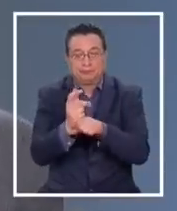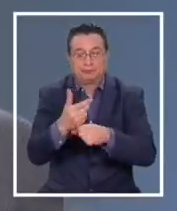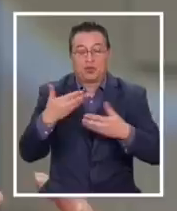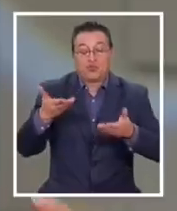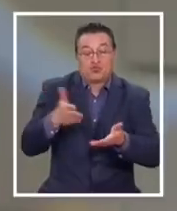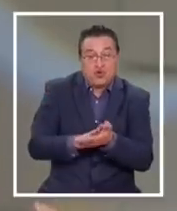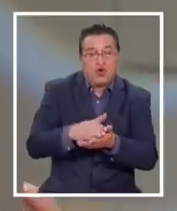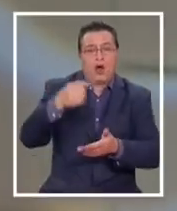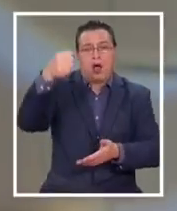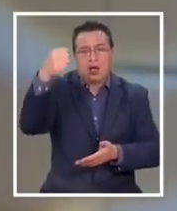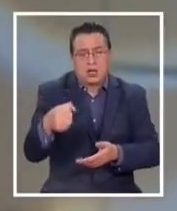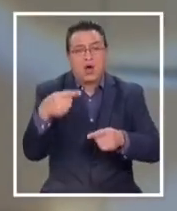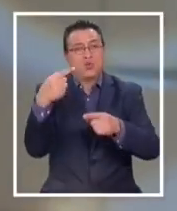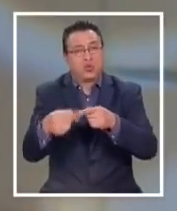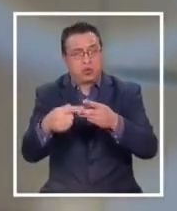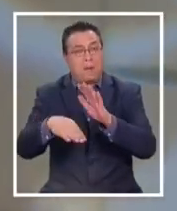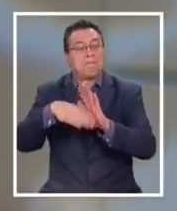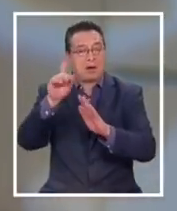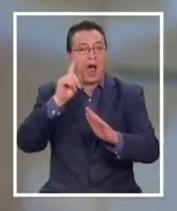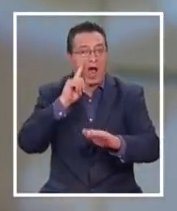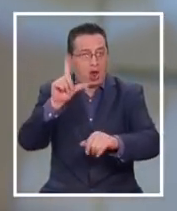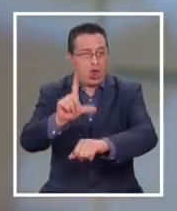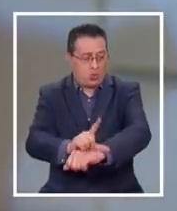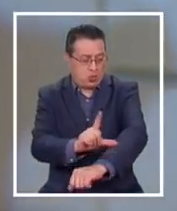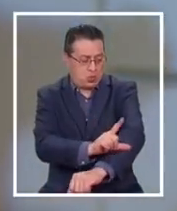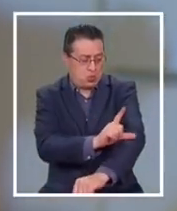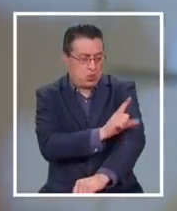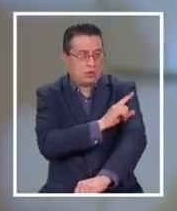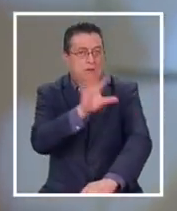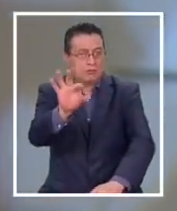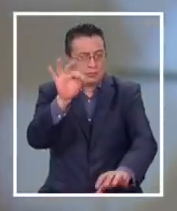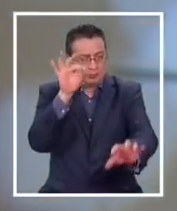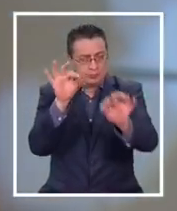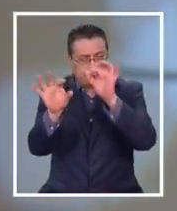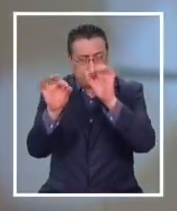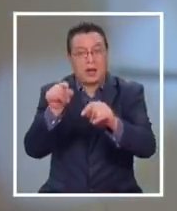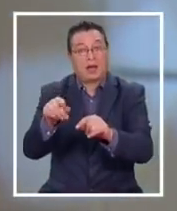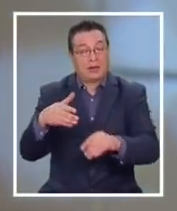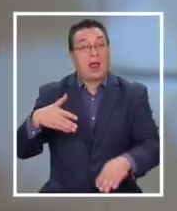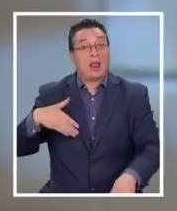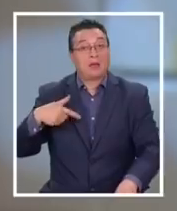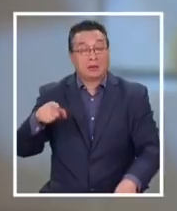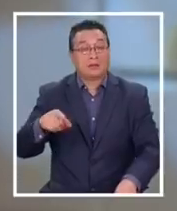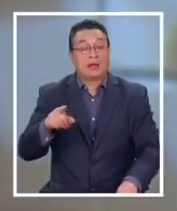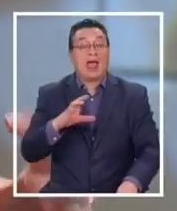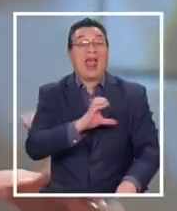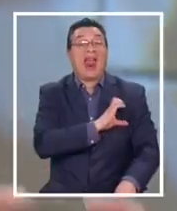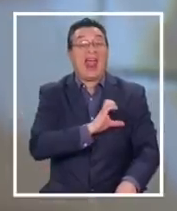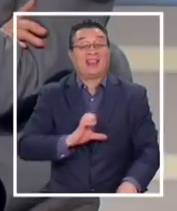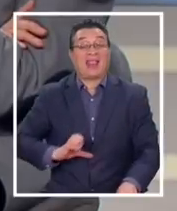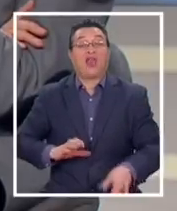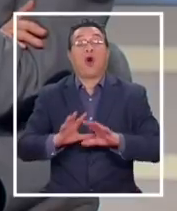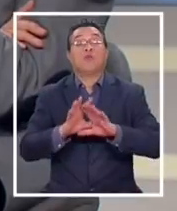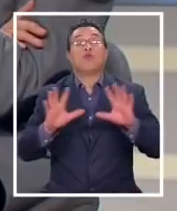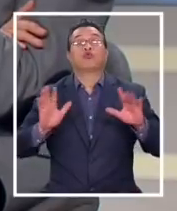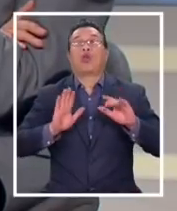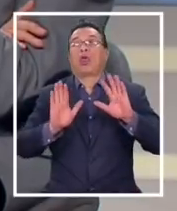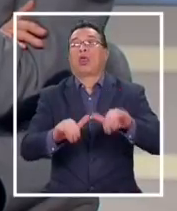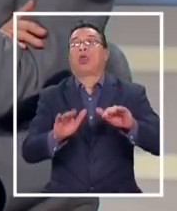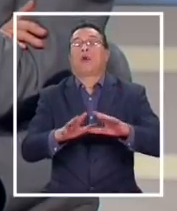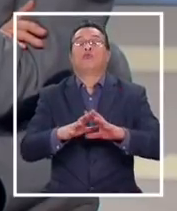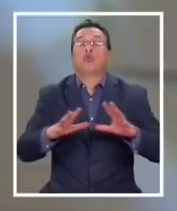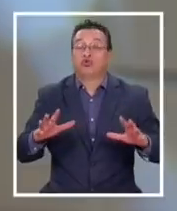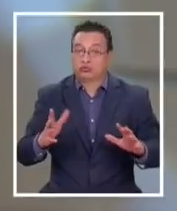el homicidio. Y precisamente desde ahí hemos visto lamentablemente que el Estado ha estado muy ausente y que hay que estar ahí.